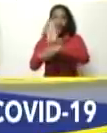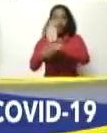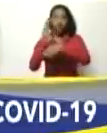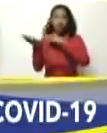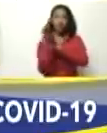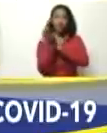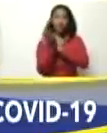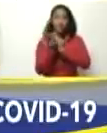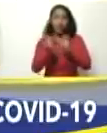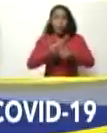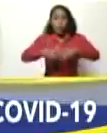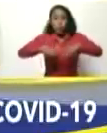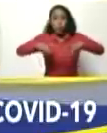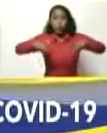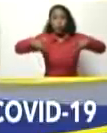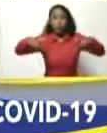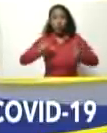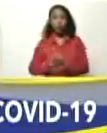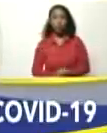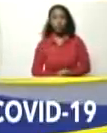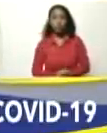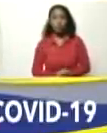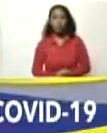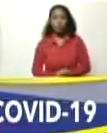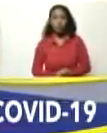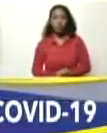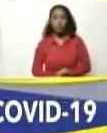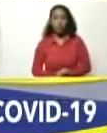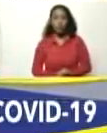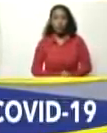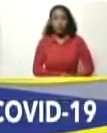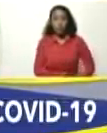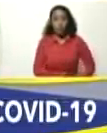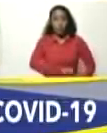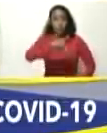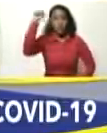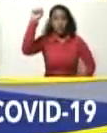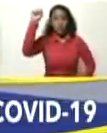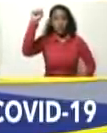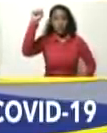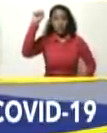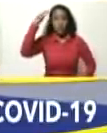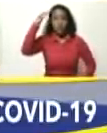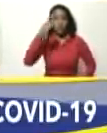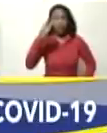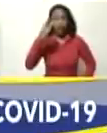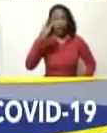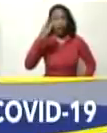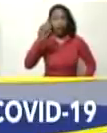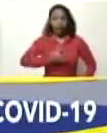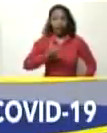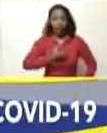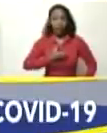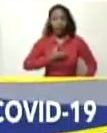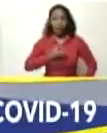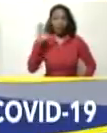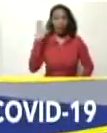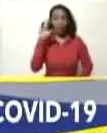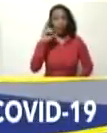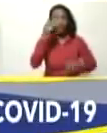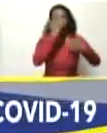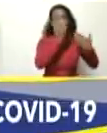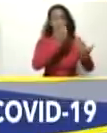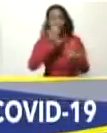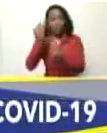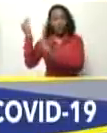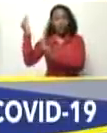cuidándose, creciendo. Carmen Teresa, ¿es usted la alcaldesa?